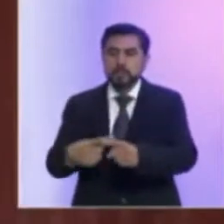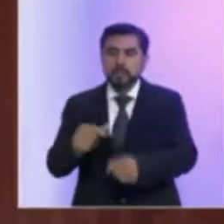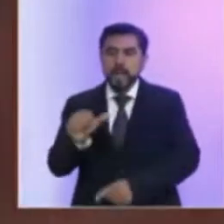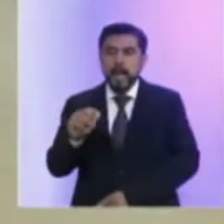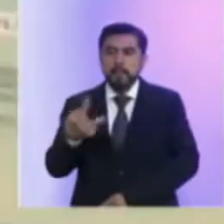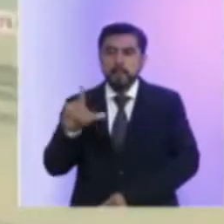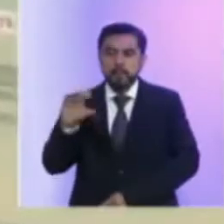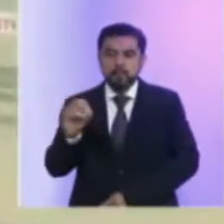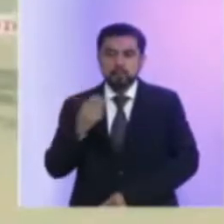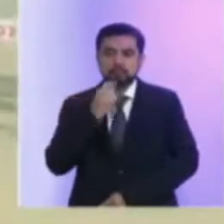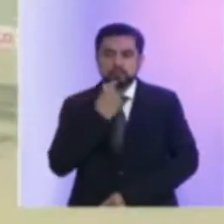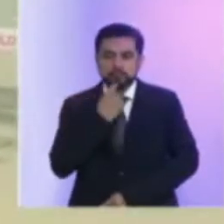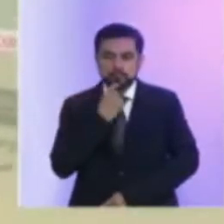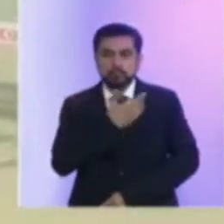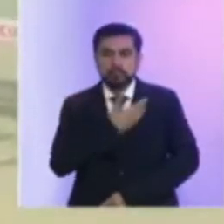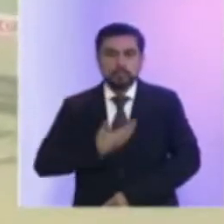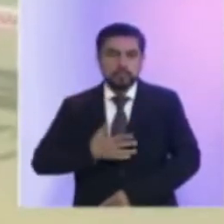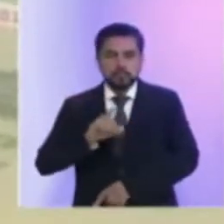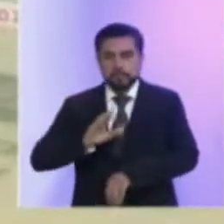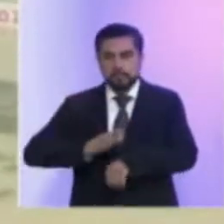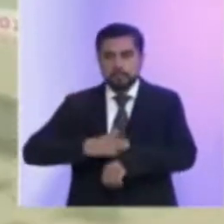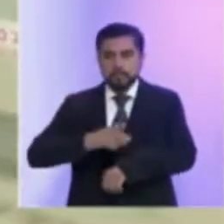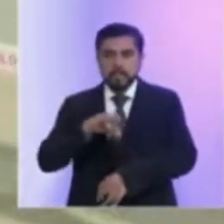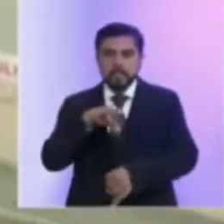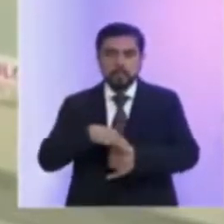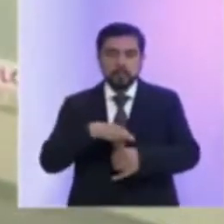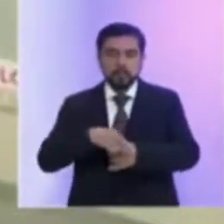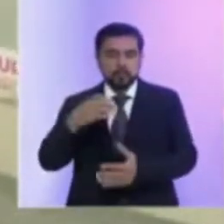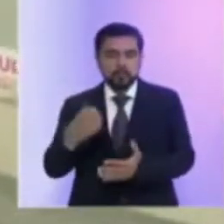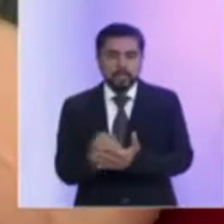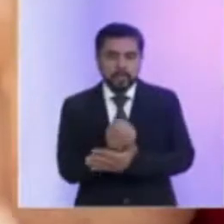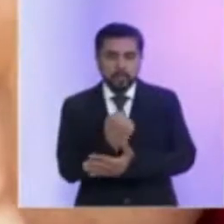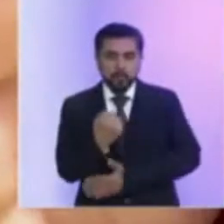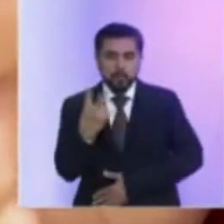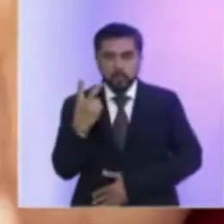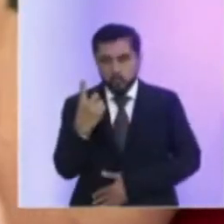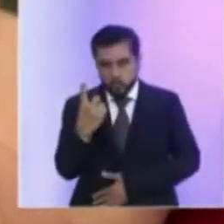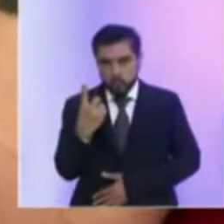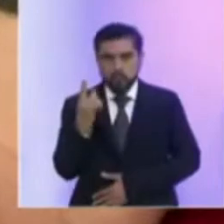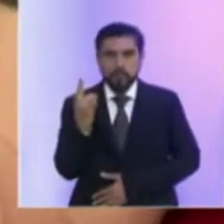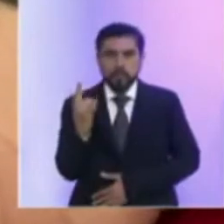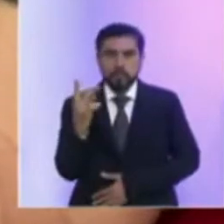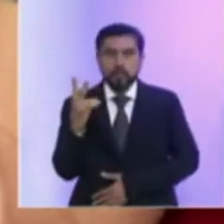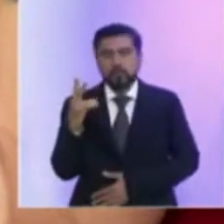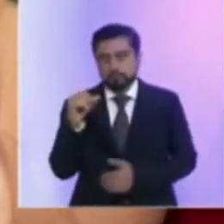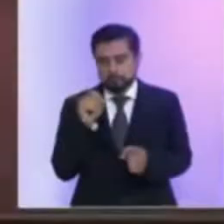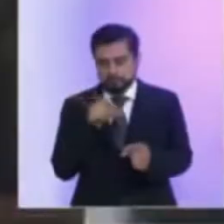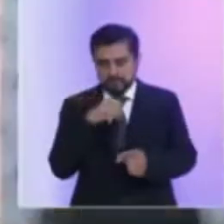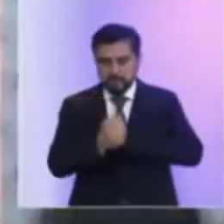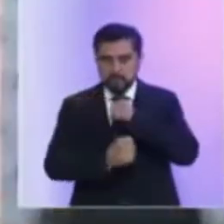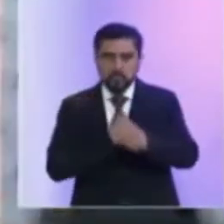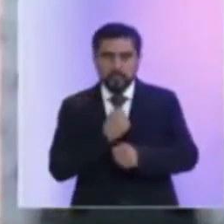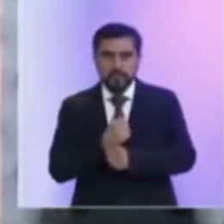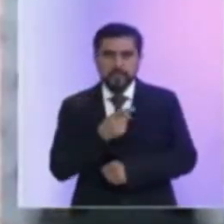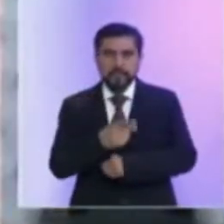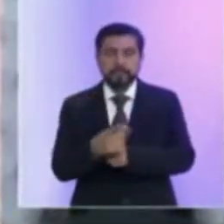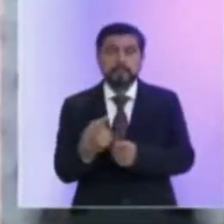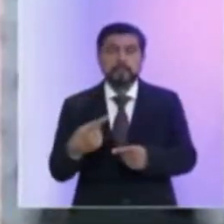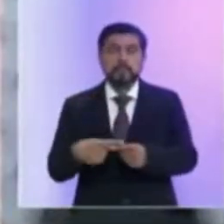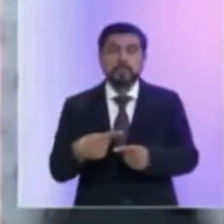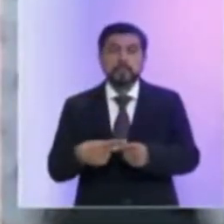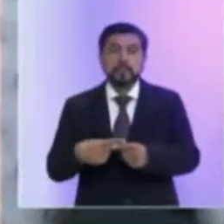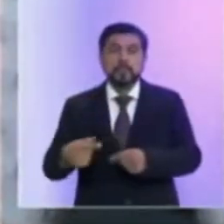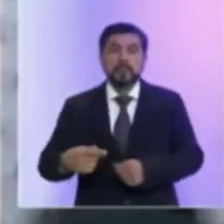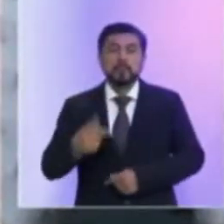López Obrador, candidato que obtuvo el mayor número de votos en las elecciones del 1 de julio de ese mismo año. La magistrada